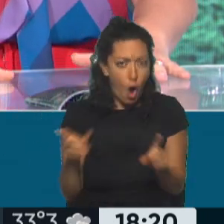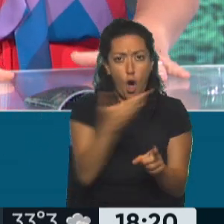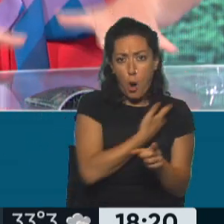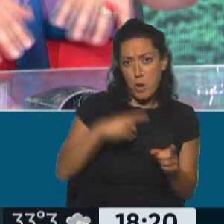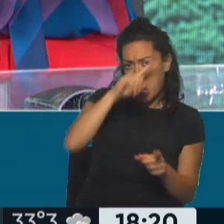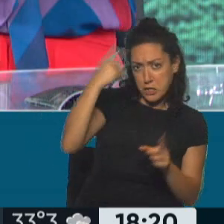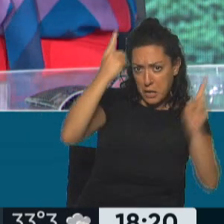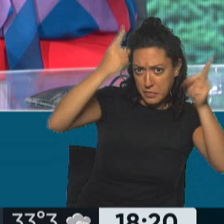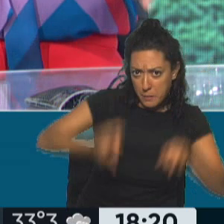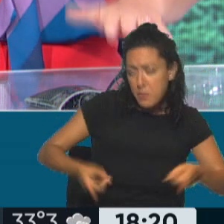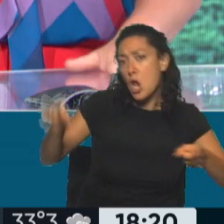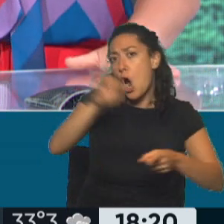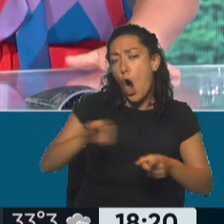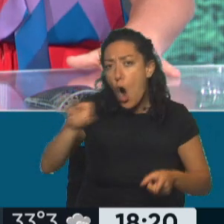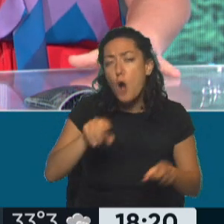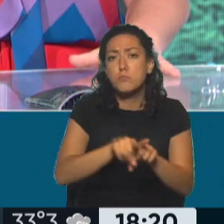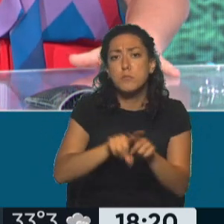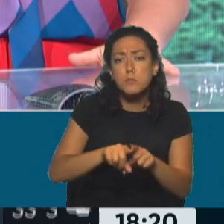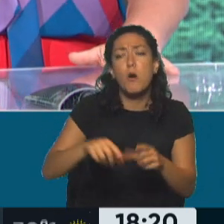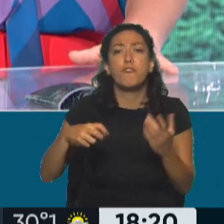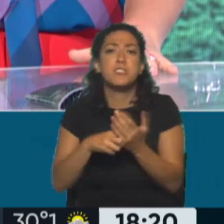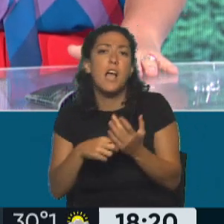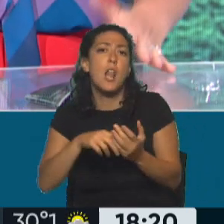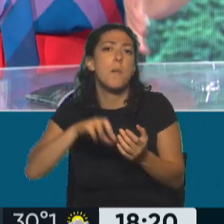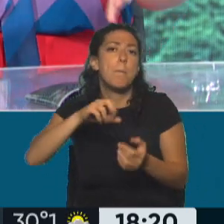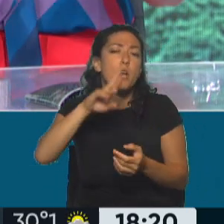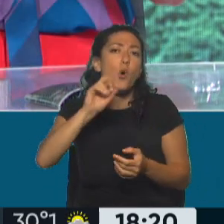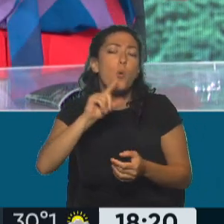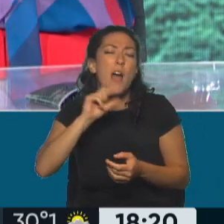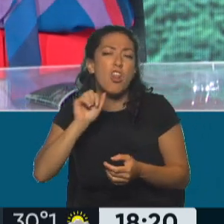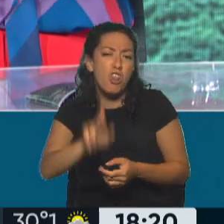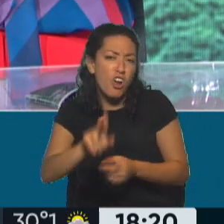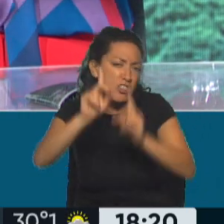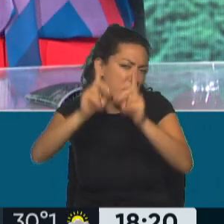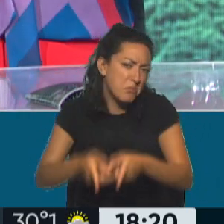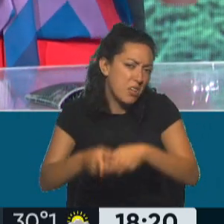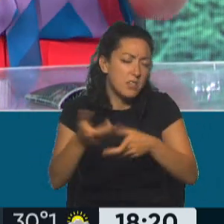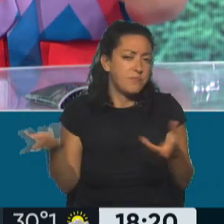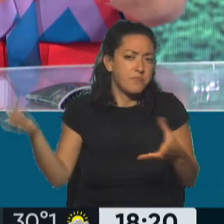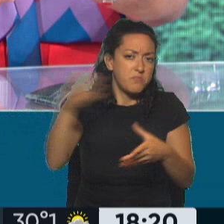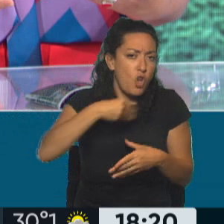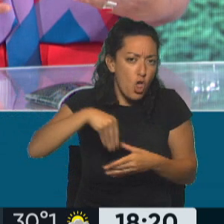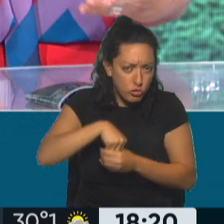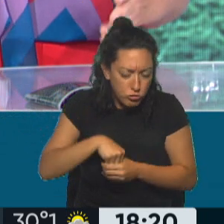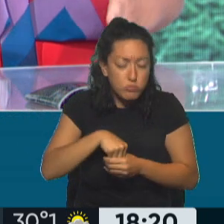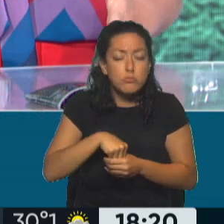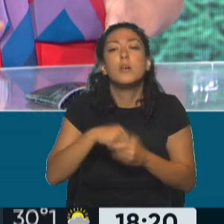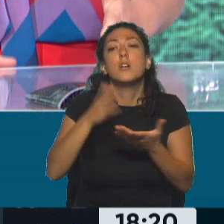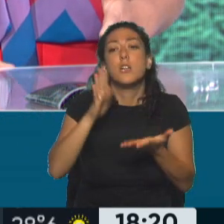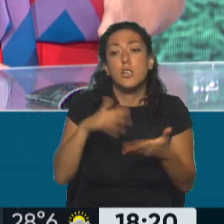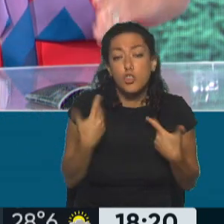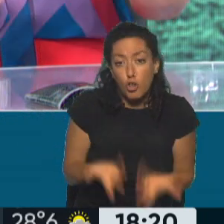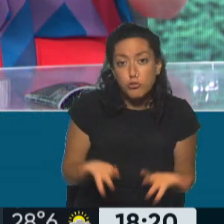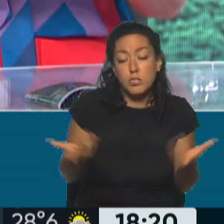Nacional también, o el Procurador Fiscal de la Nación, por ejemplo. Entonces, lo que hace el Congreso es abocarse al tratamiento de esos pedidos de